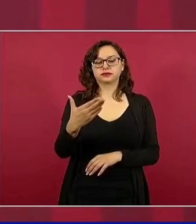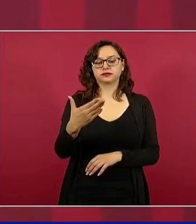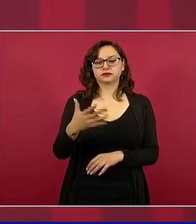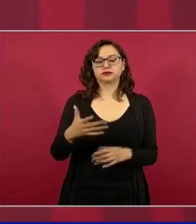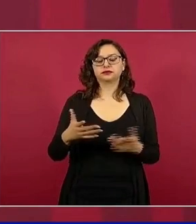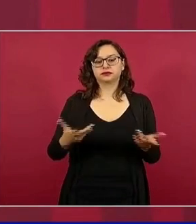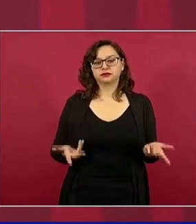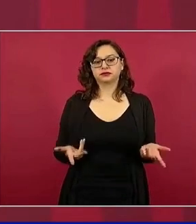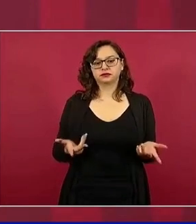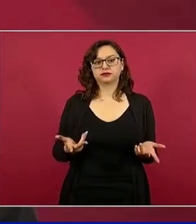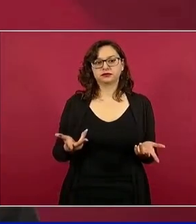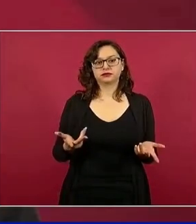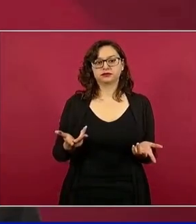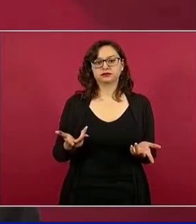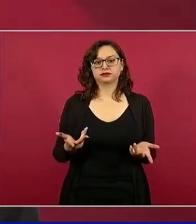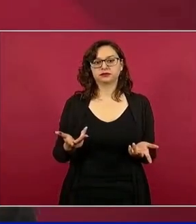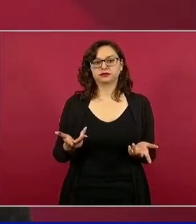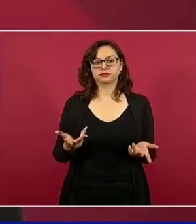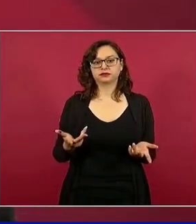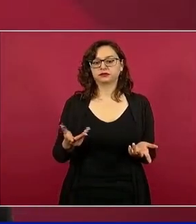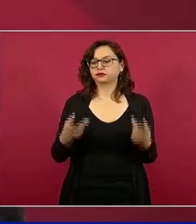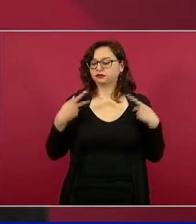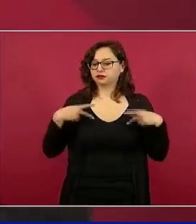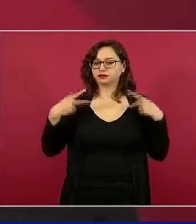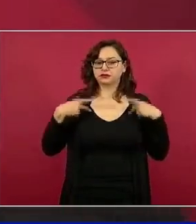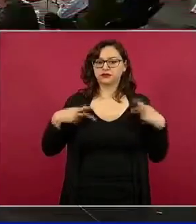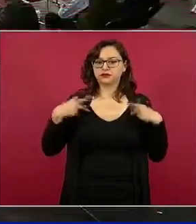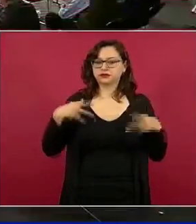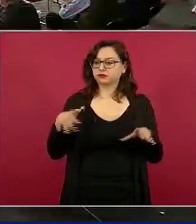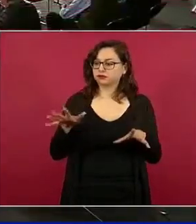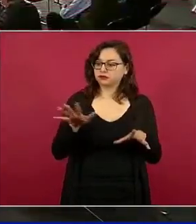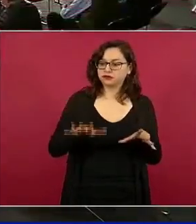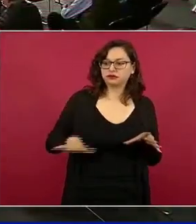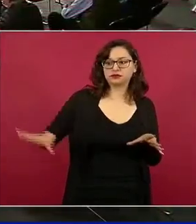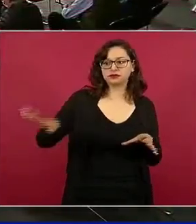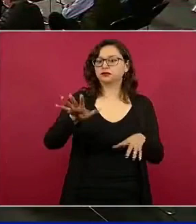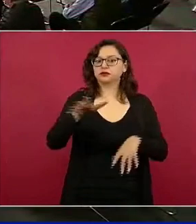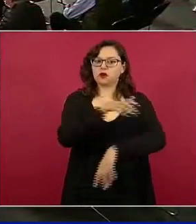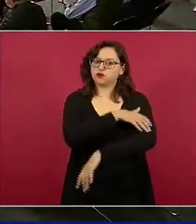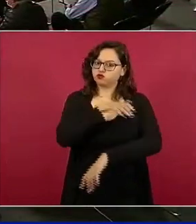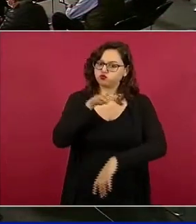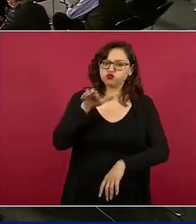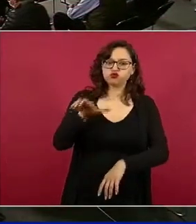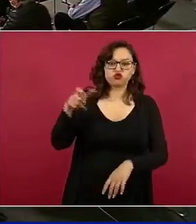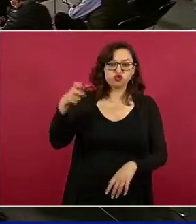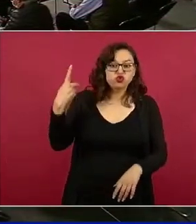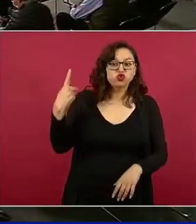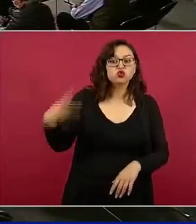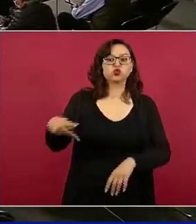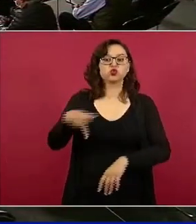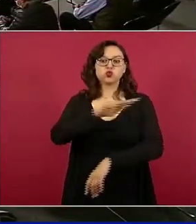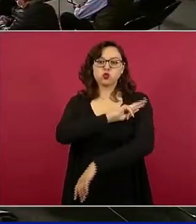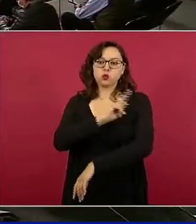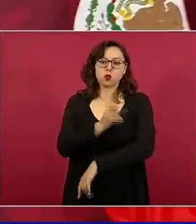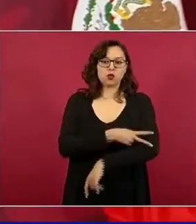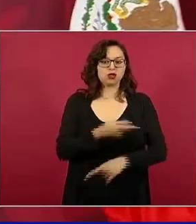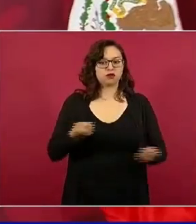para que el pueblo siempre tenga las riendas del poder en sus